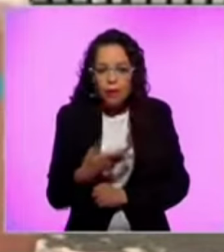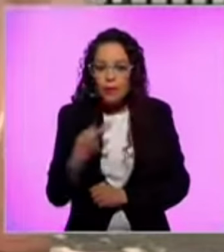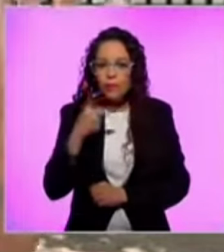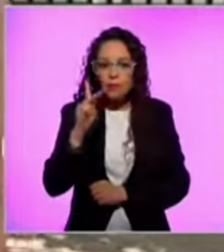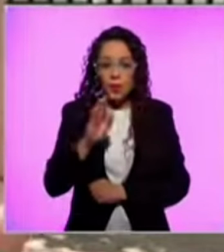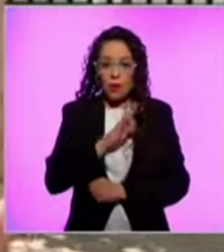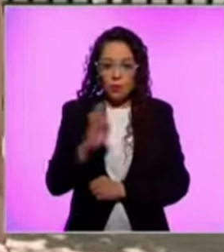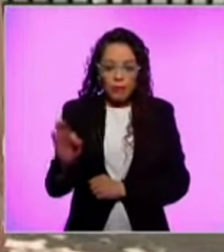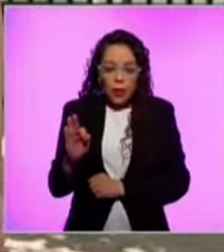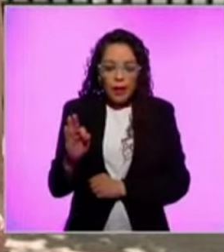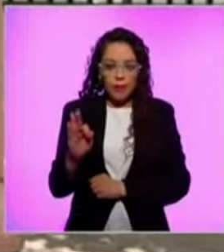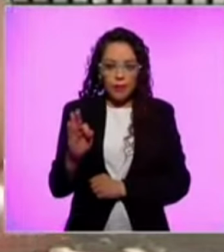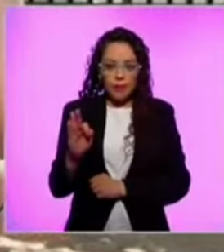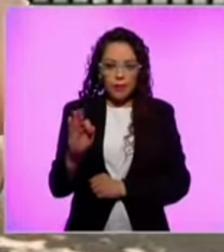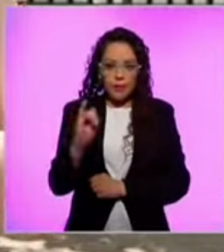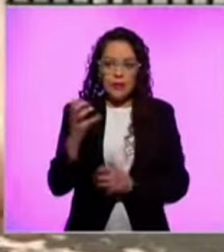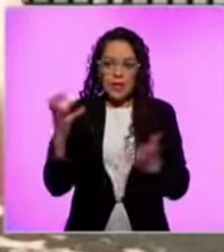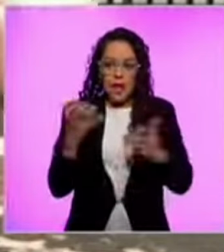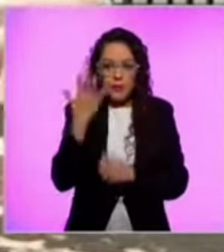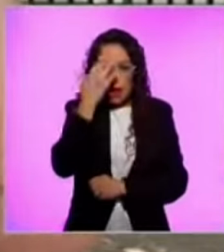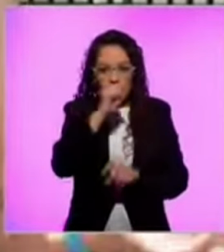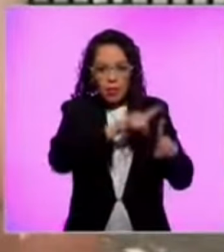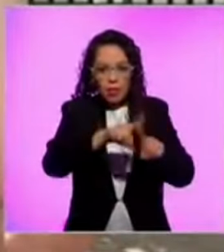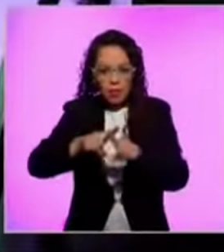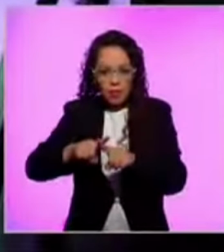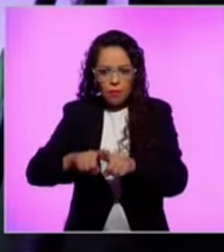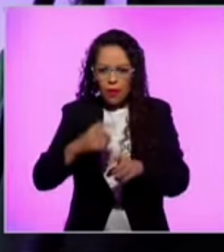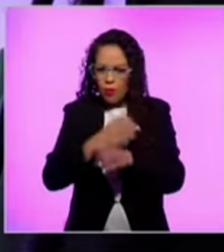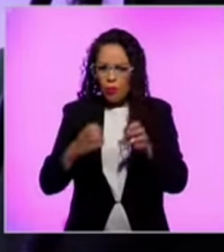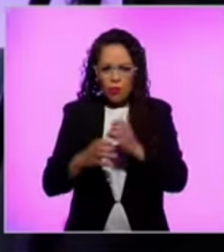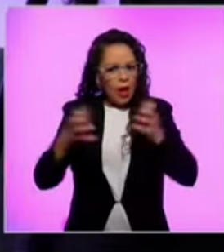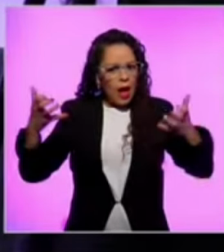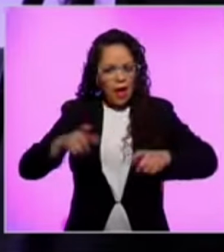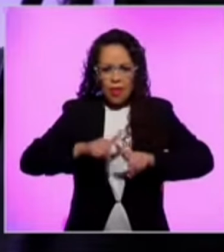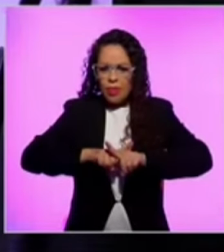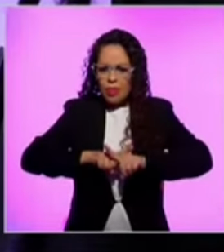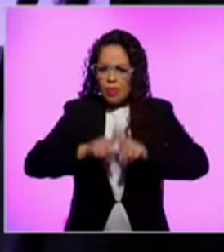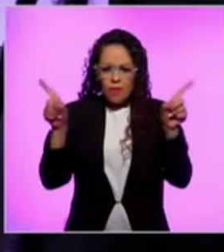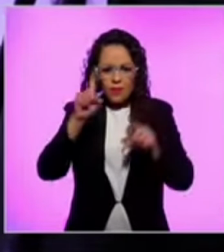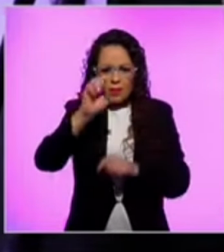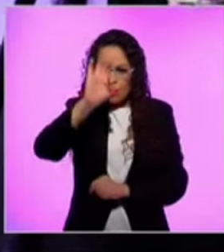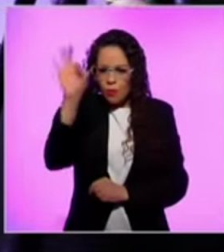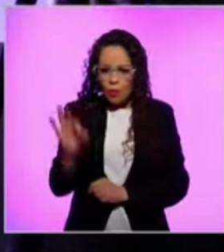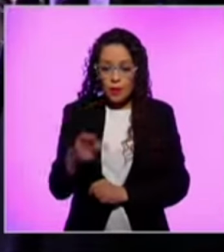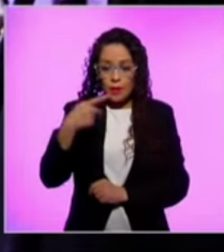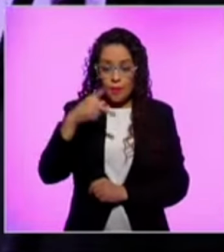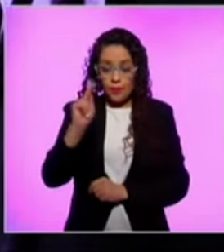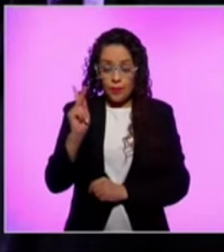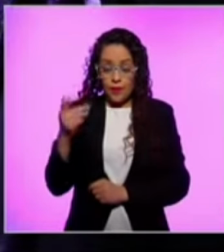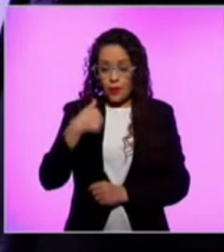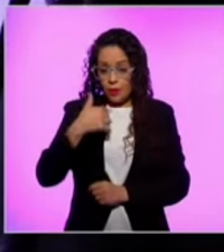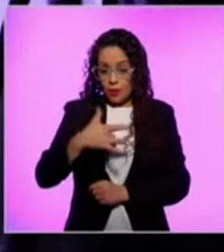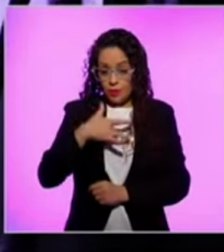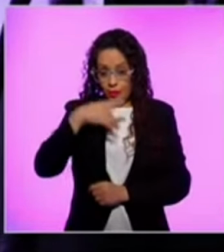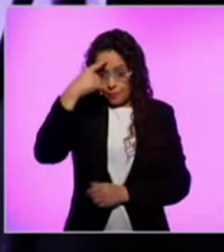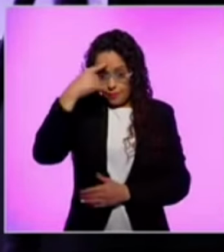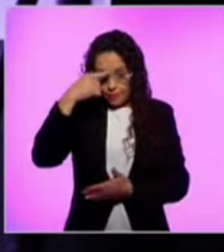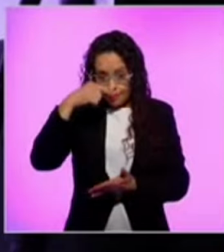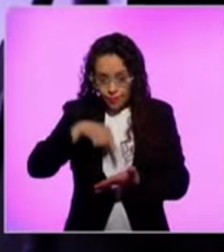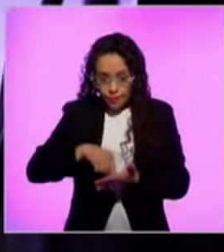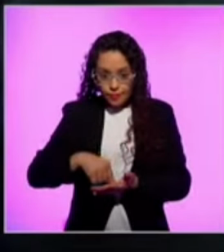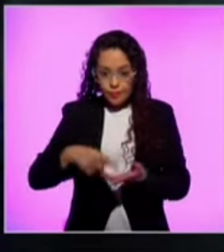podemos con diferentes habilidades todas hacer cosas completamente diferentes, pero me parece que en el público, o sea, alabó muchísimo lo que